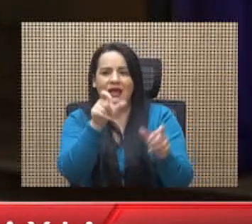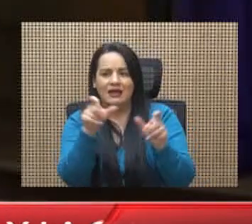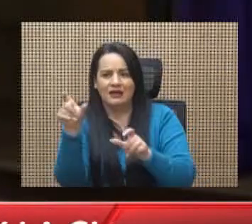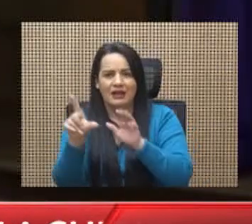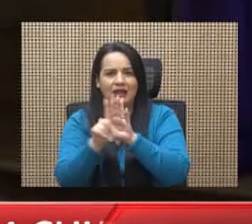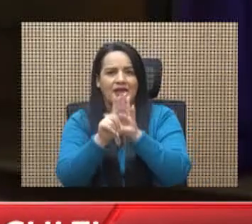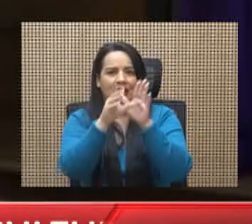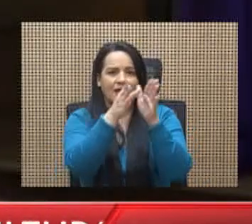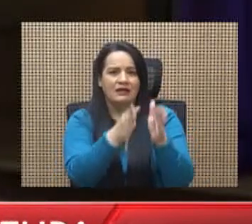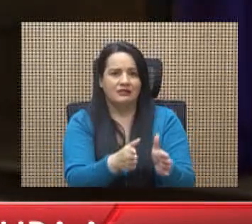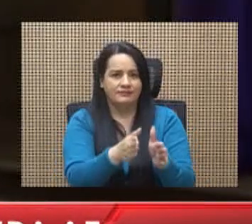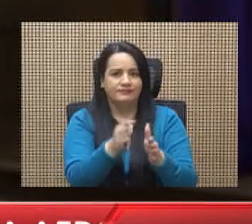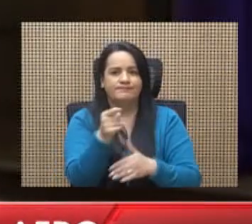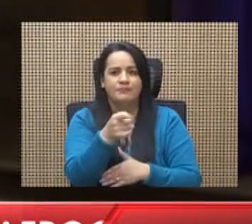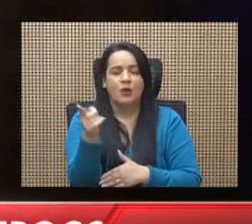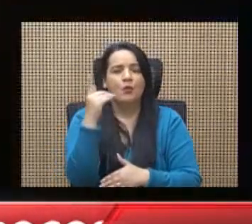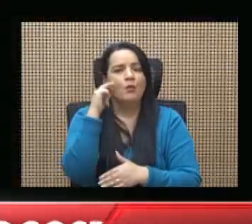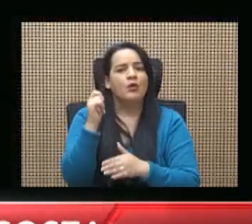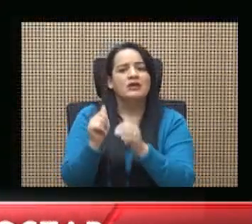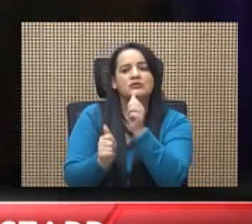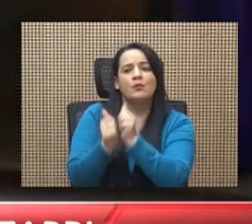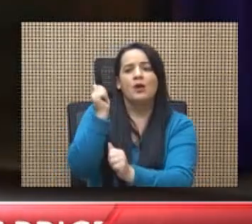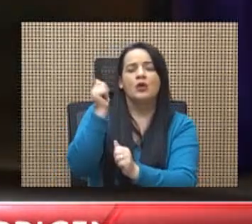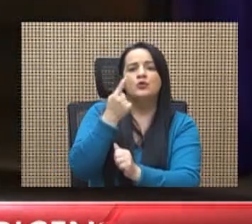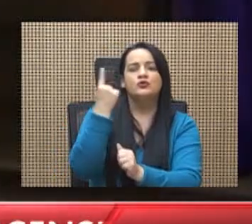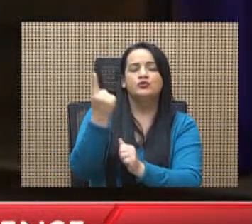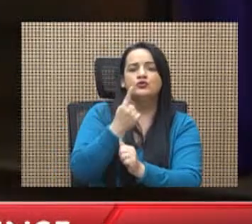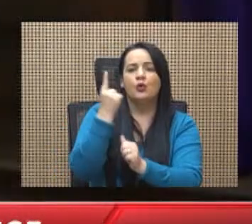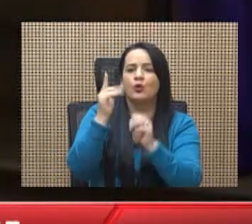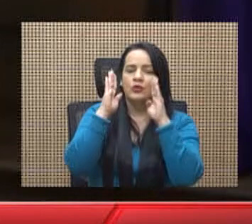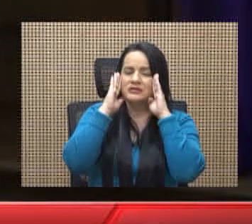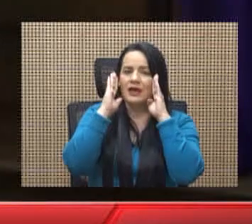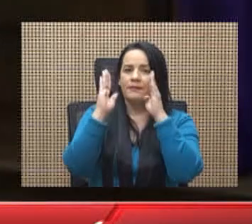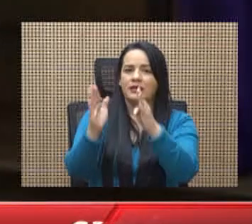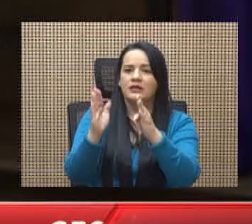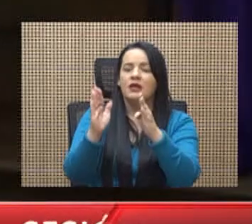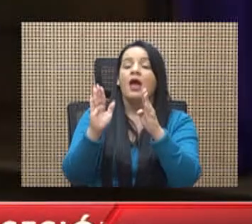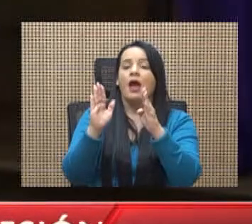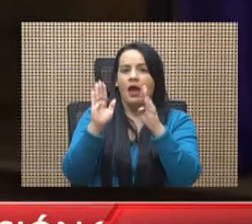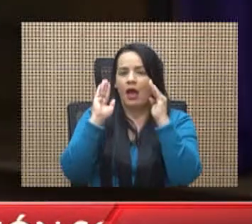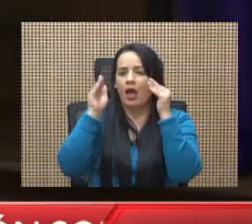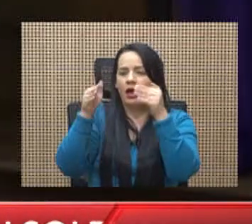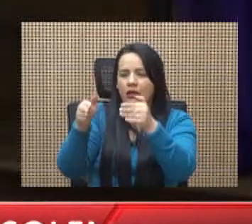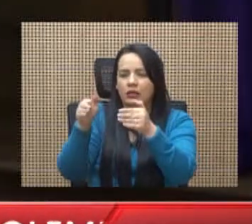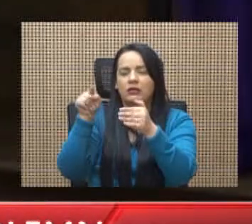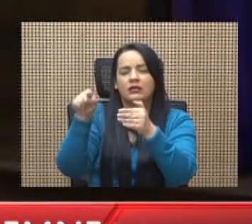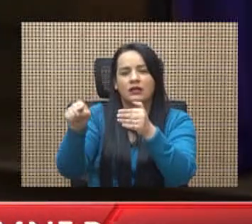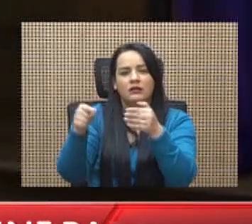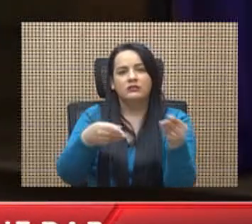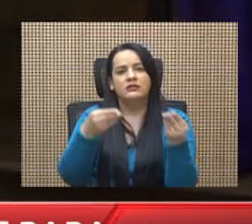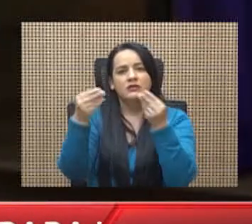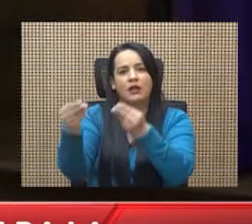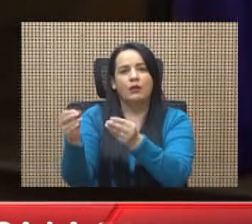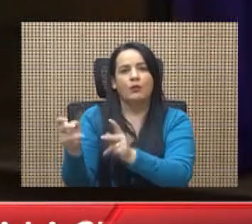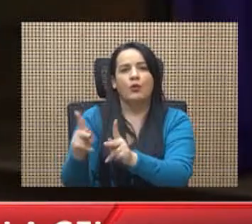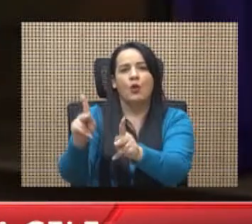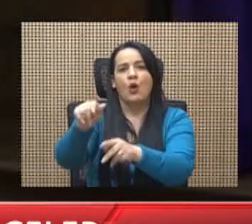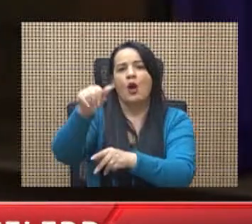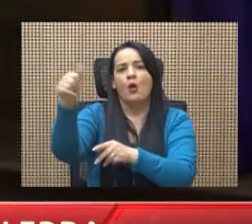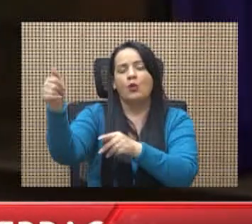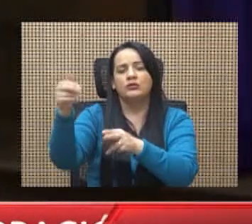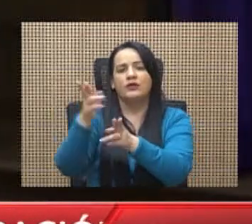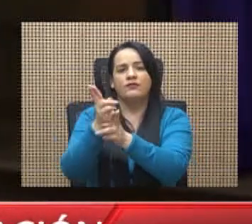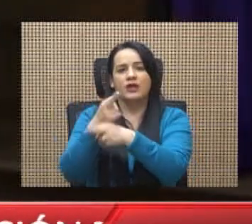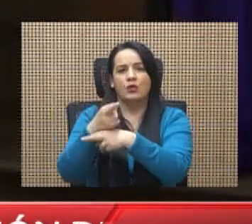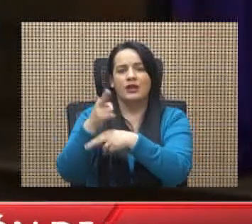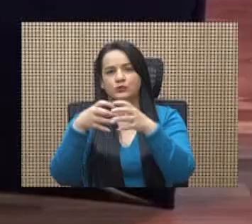se han concentrado en llevar oportunidades a otras regiones del país con lo que dejan al lado a la